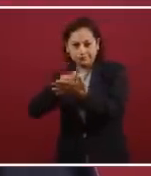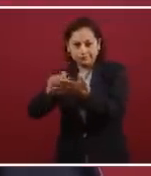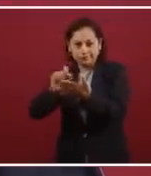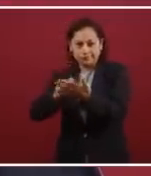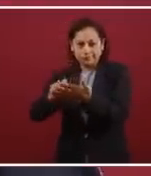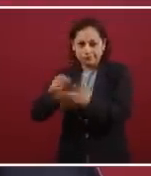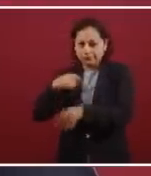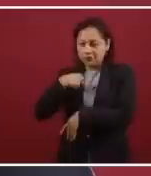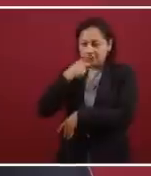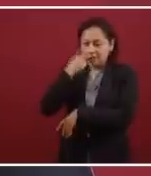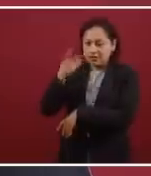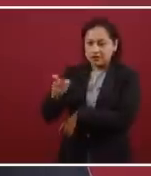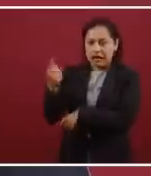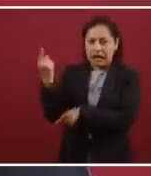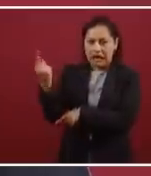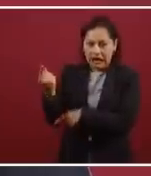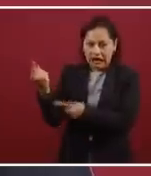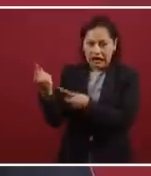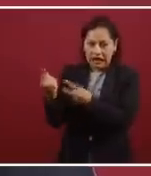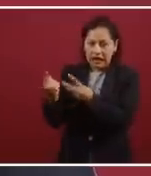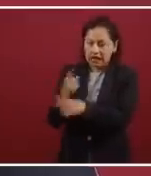no puede haber censura.